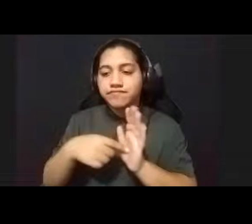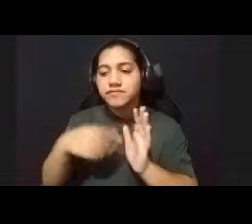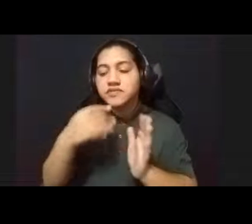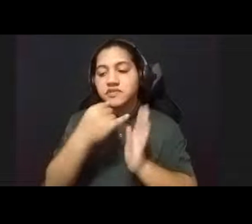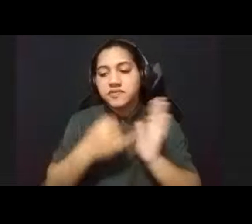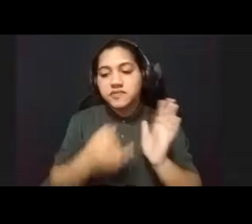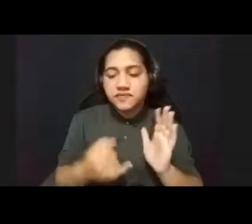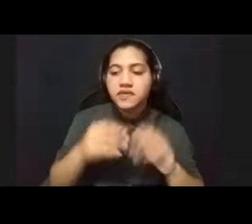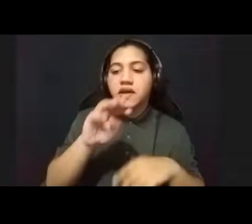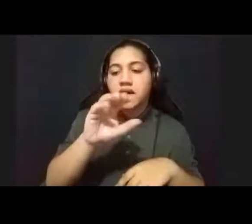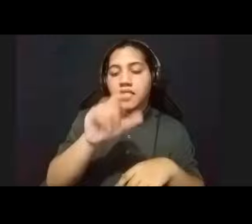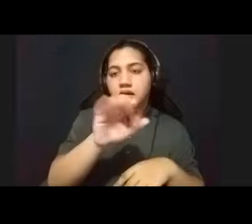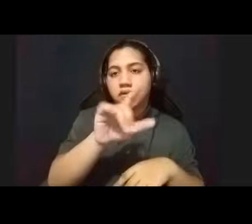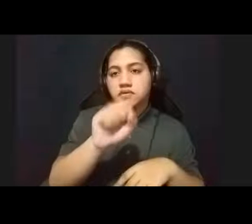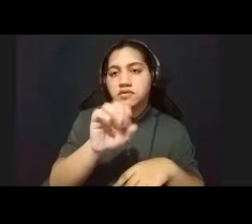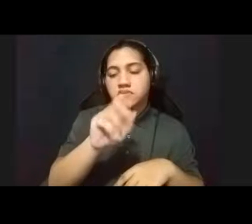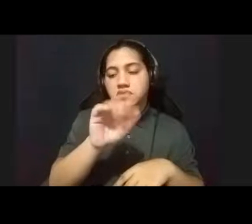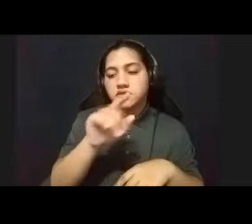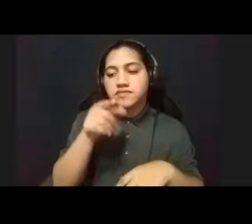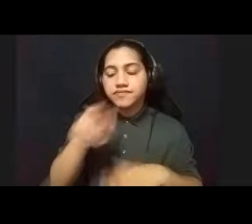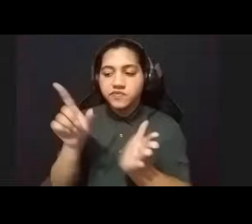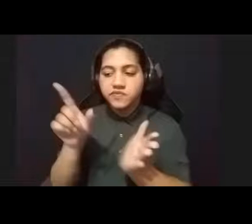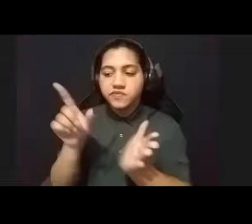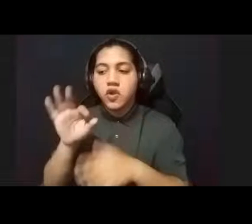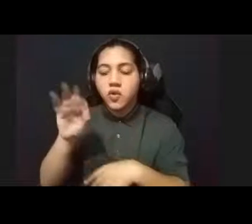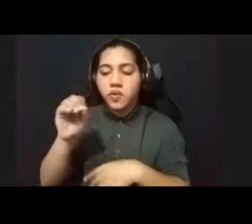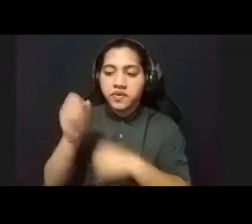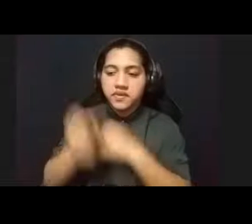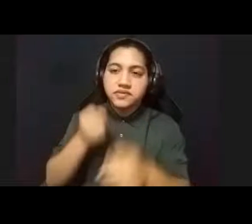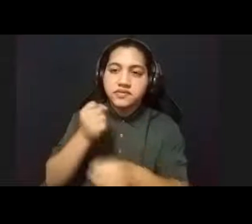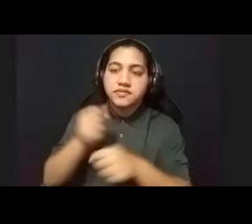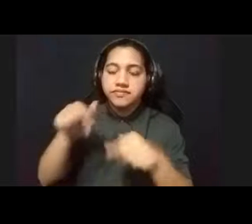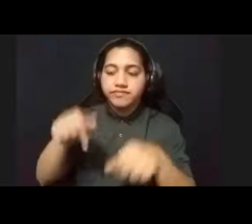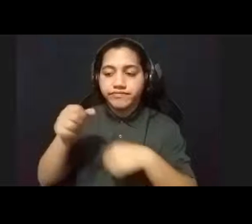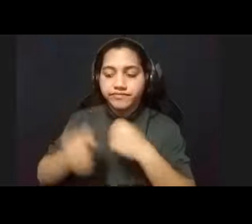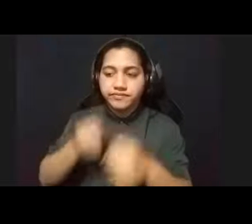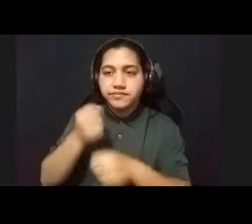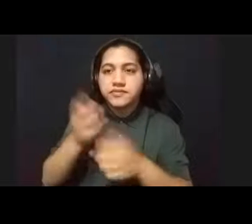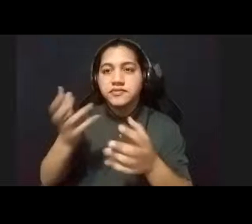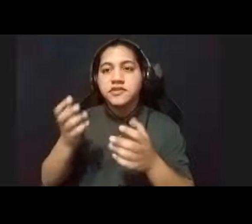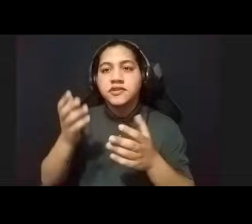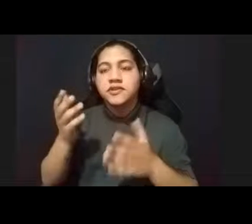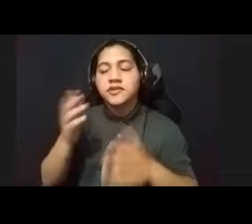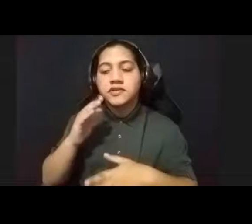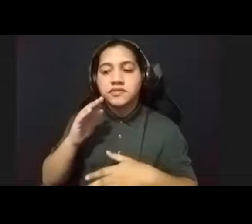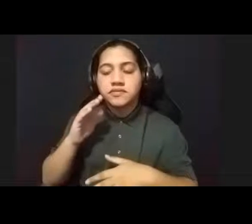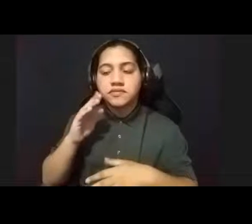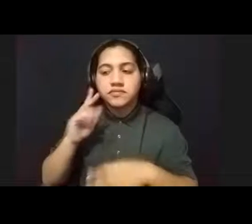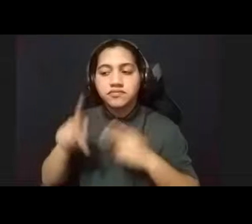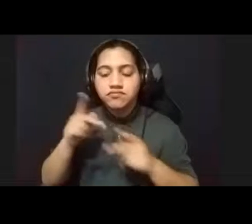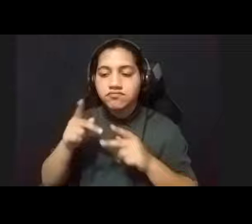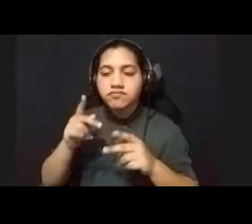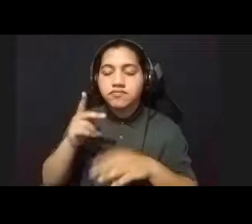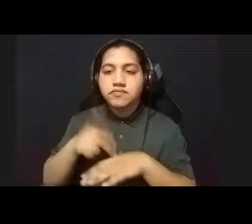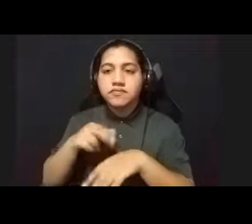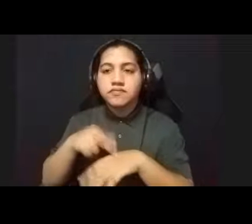Sánchez. Esta publicación cumple 90 años durante este año y quiero invitar a todo el pueblo de Puerto Rico a que